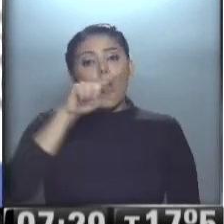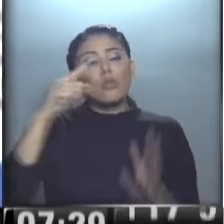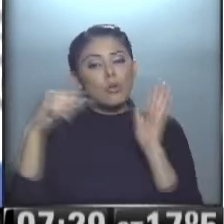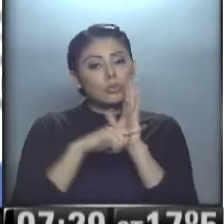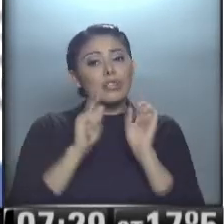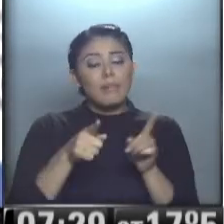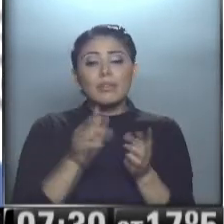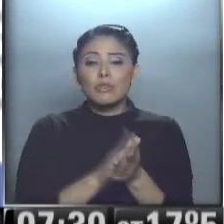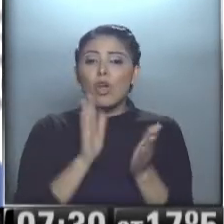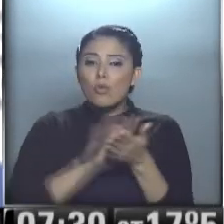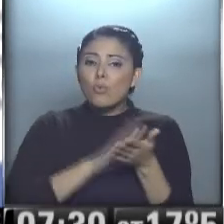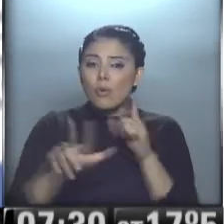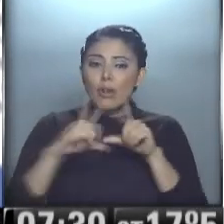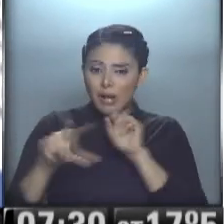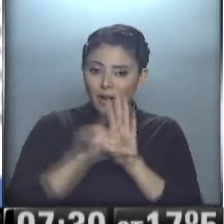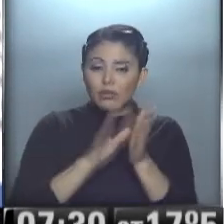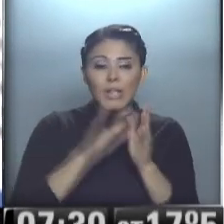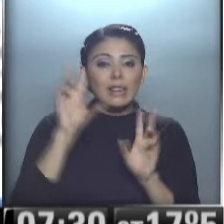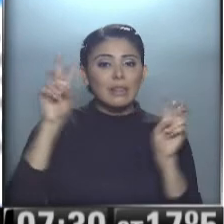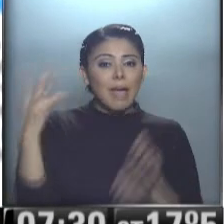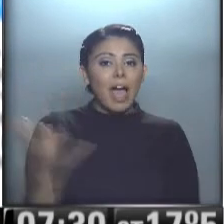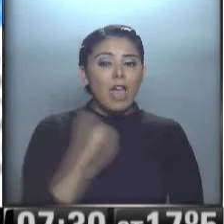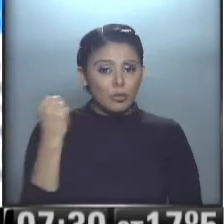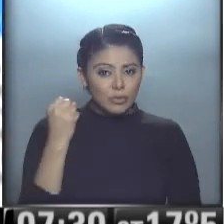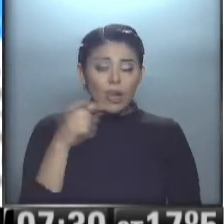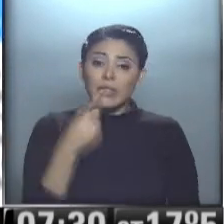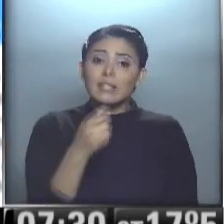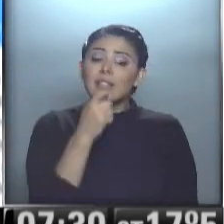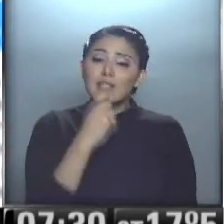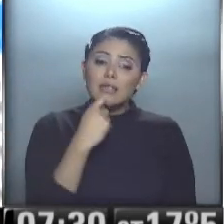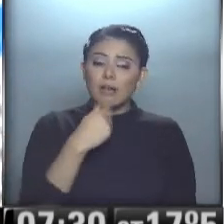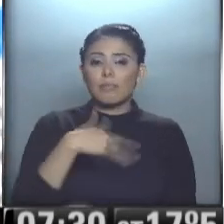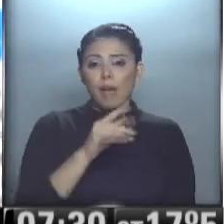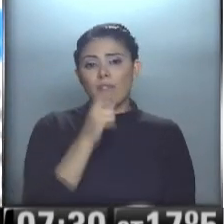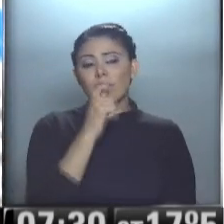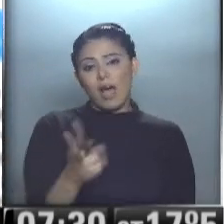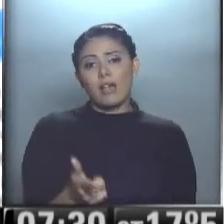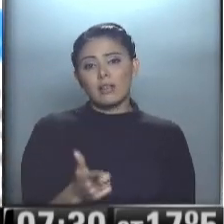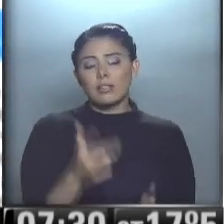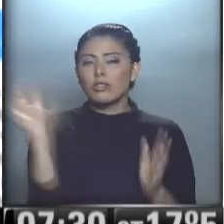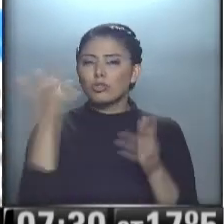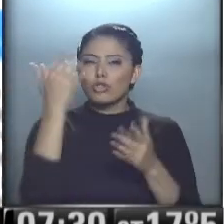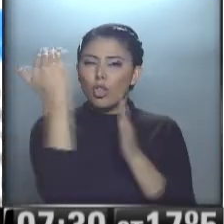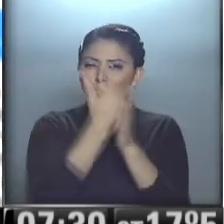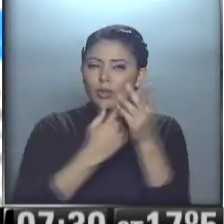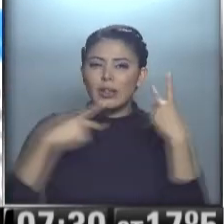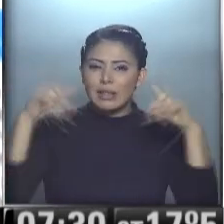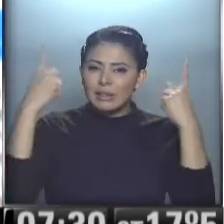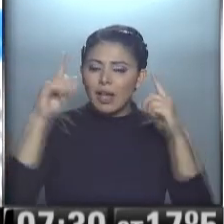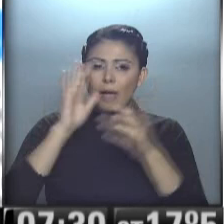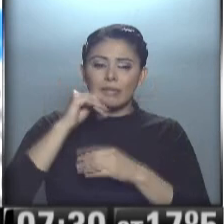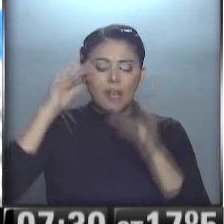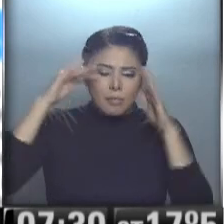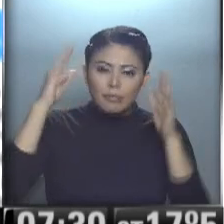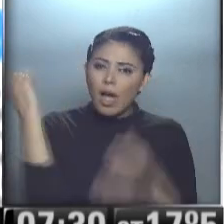puntos que destacaron del nuevo código es el referido a la adopción, ya que consideraron que tiende a simplificar el régimen jurídico actual al dar prioridad